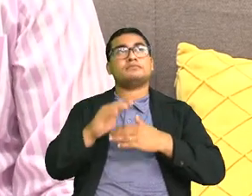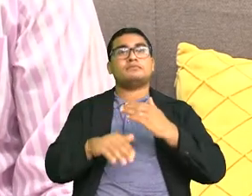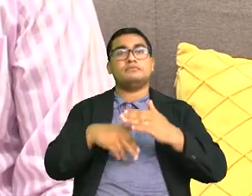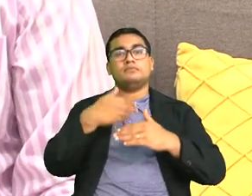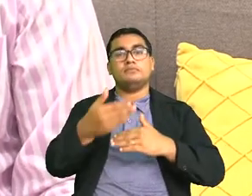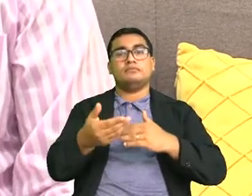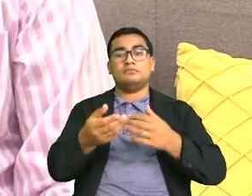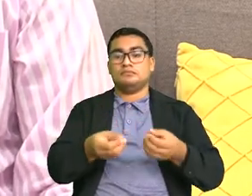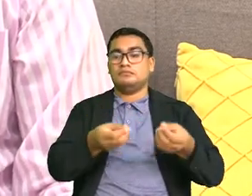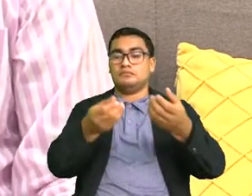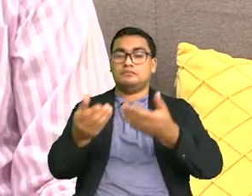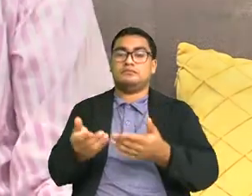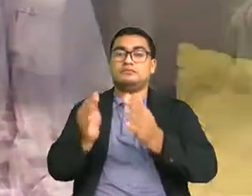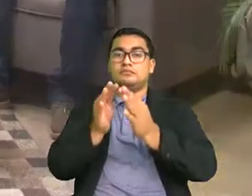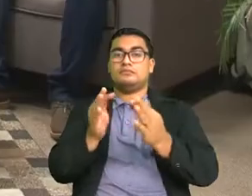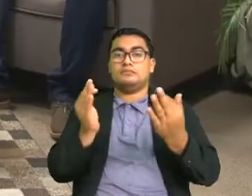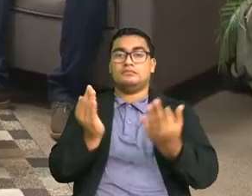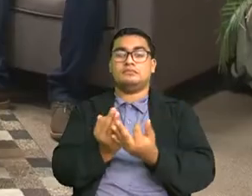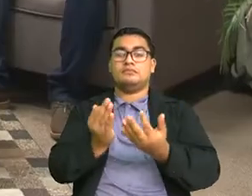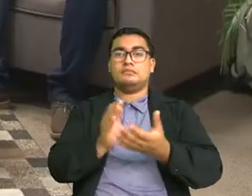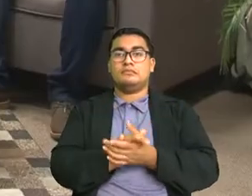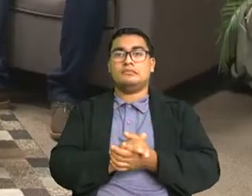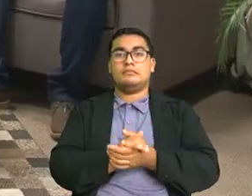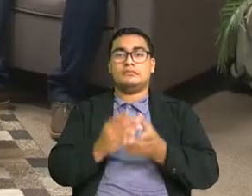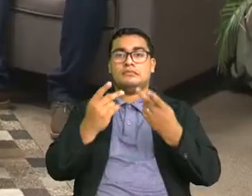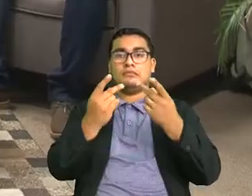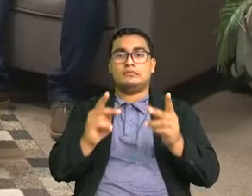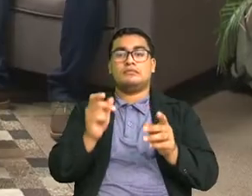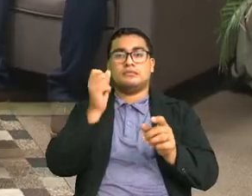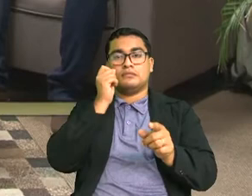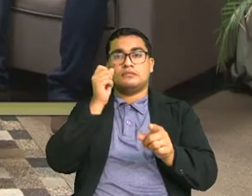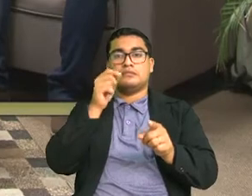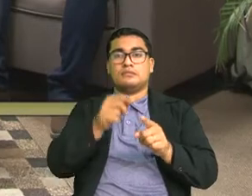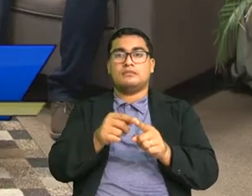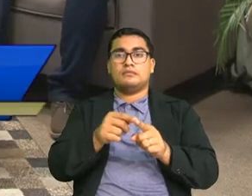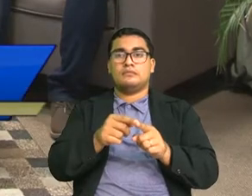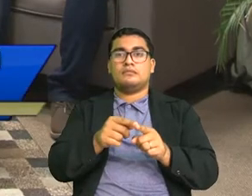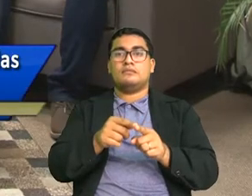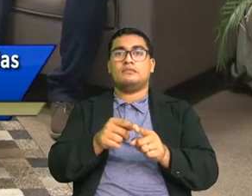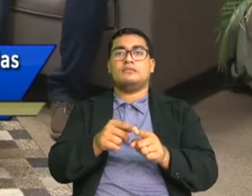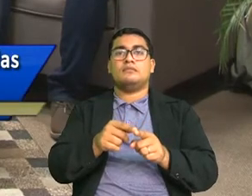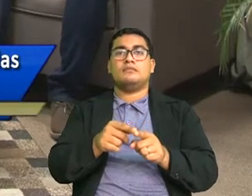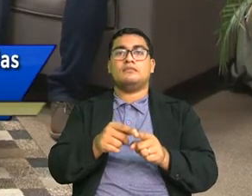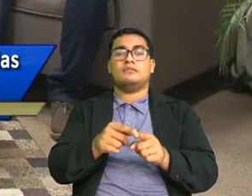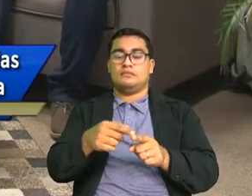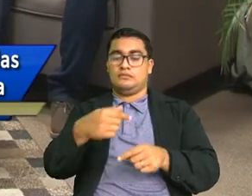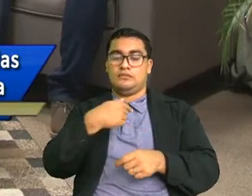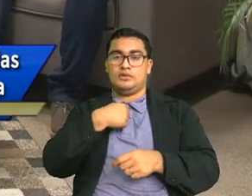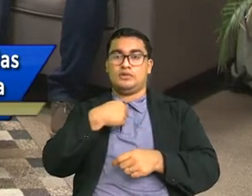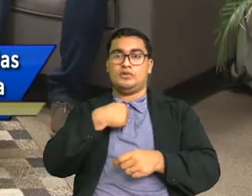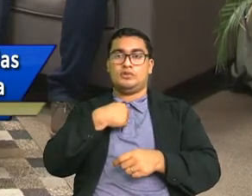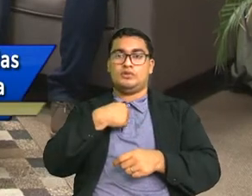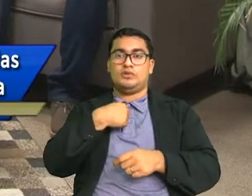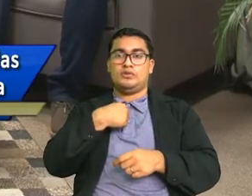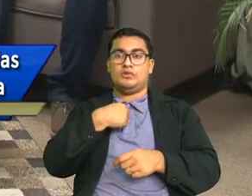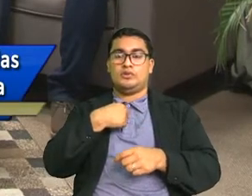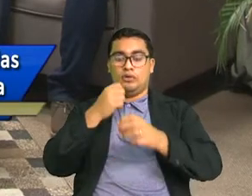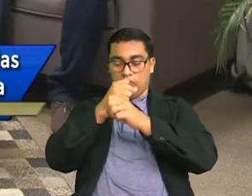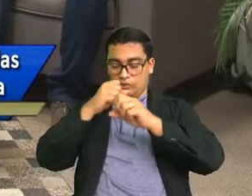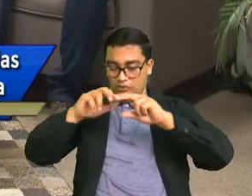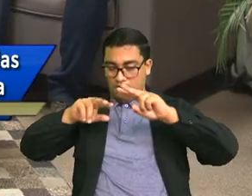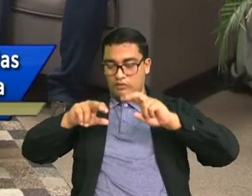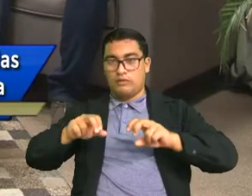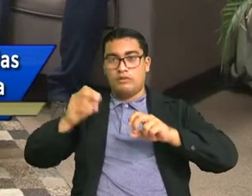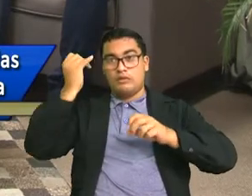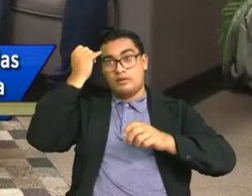a la familia pero nosotros no nuestro propósito no es esconder la piedra es decir vengo yo vendimos nosotros y el laboratorio si